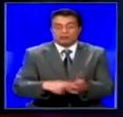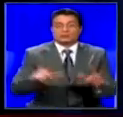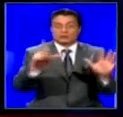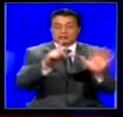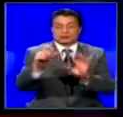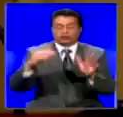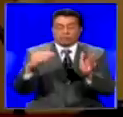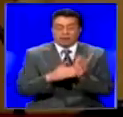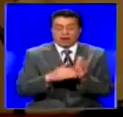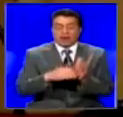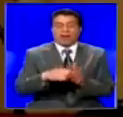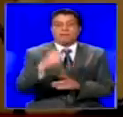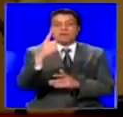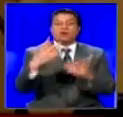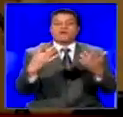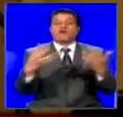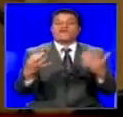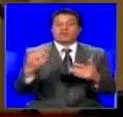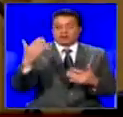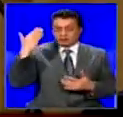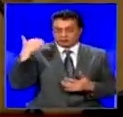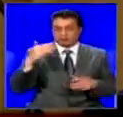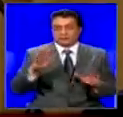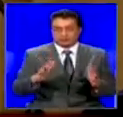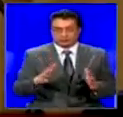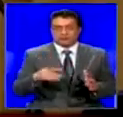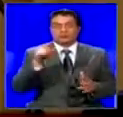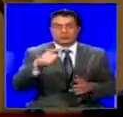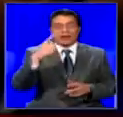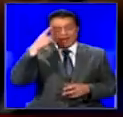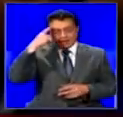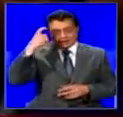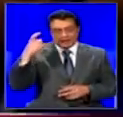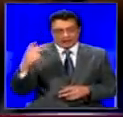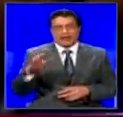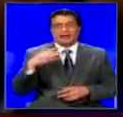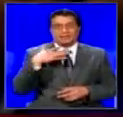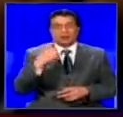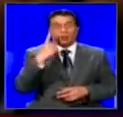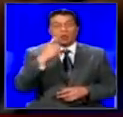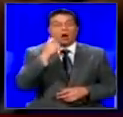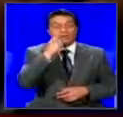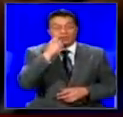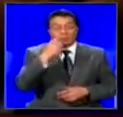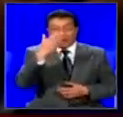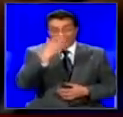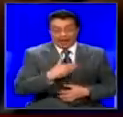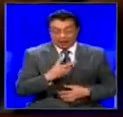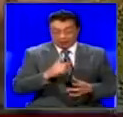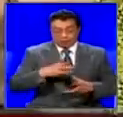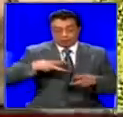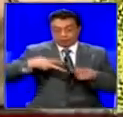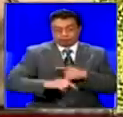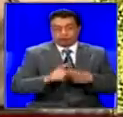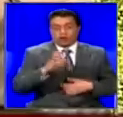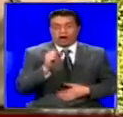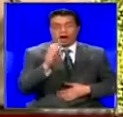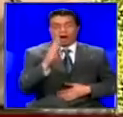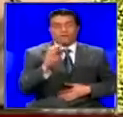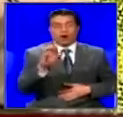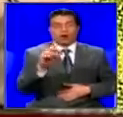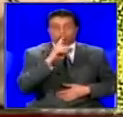de los 90 por su aborto. Cree profundamente que no era una vida humana la que interrumpió y está a